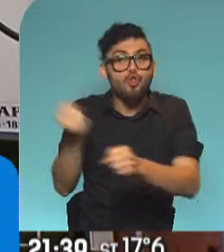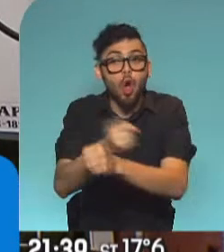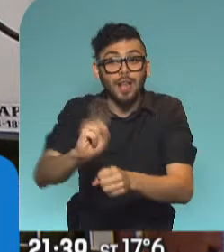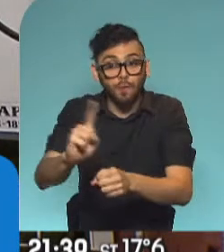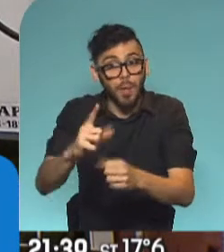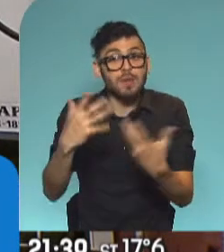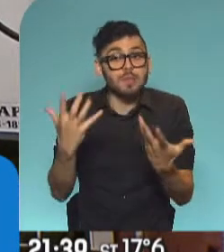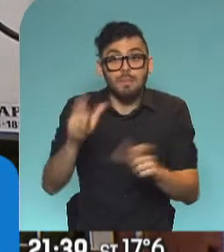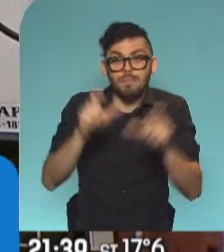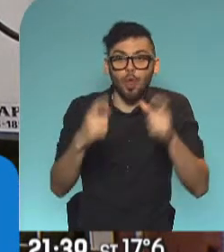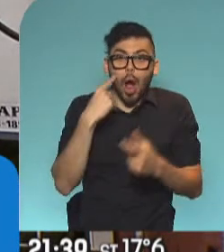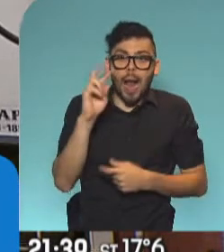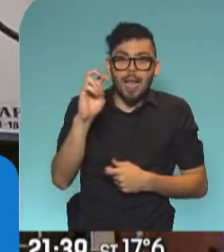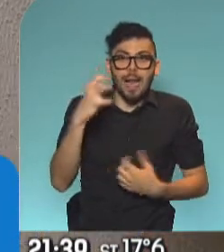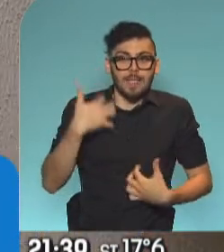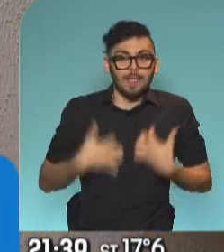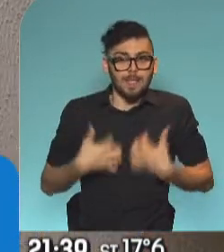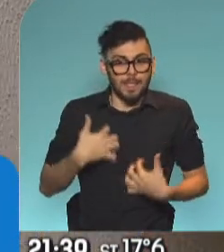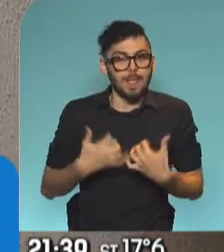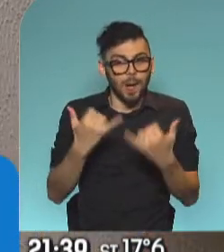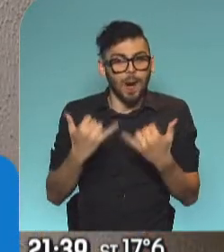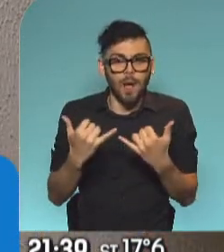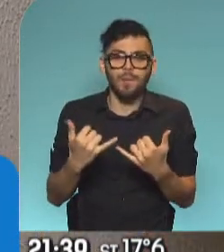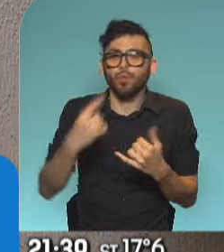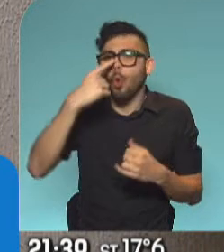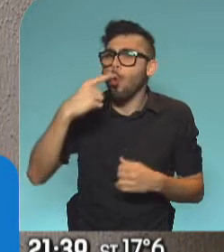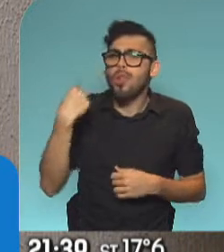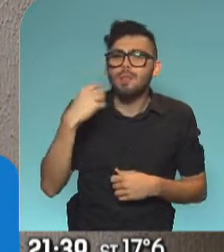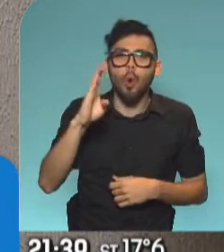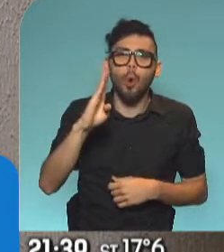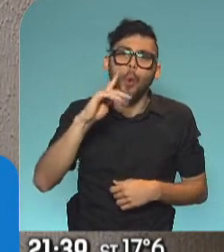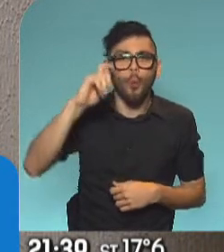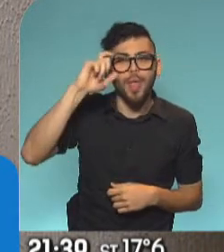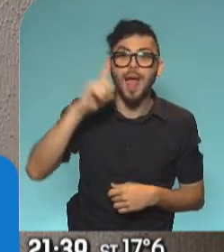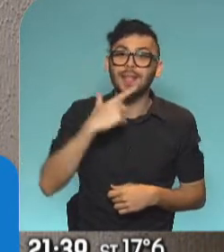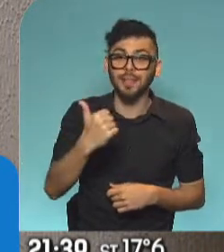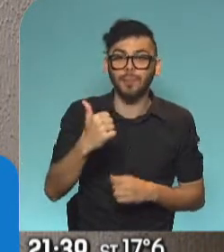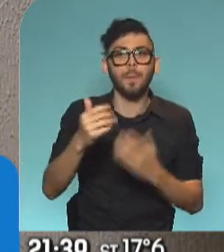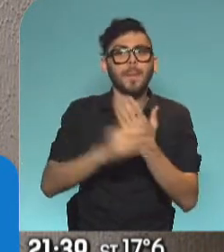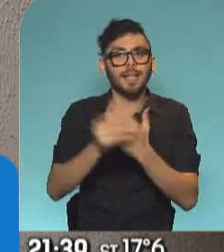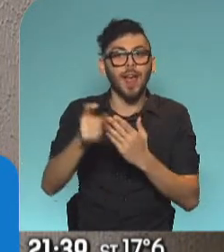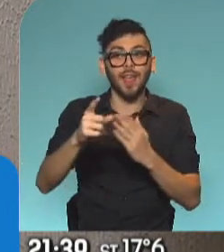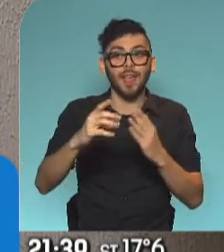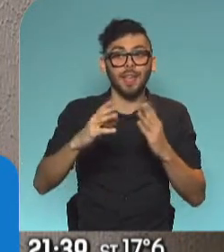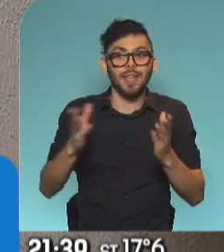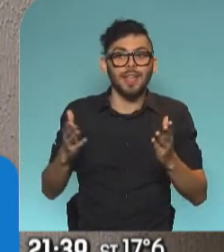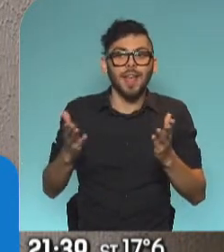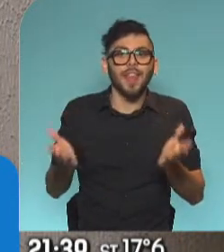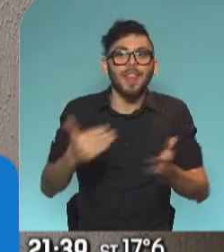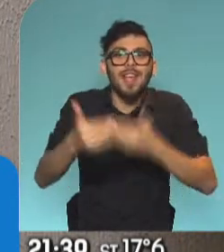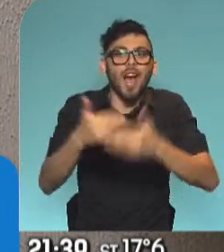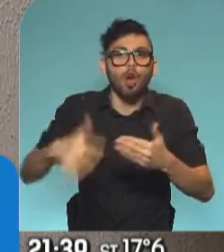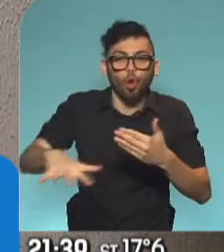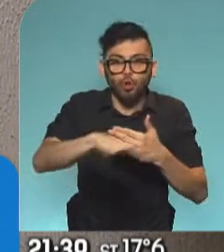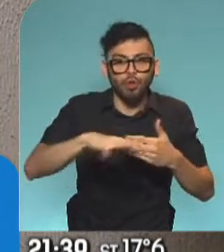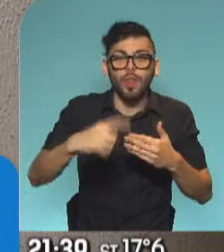parte de los inquilinos lo último que dijo ayer maría eugenia bielsa que es la ministra de desarrollo territorial es que los decretos de necesidad y